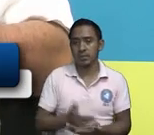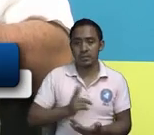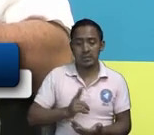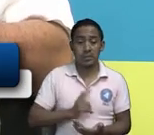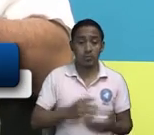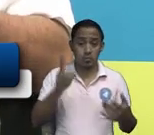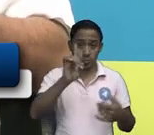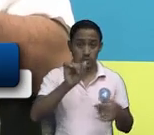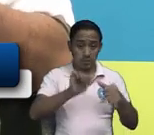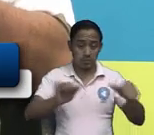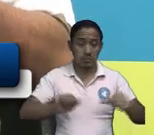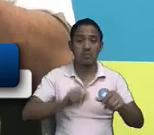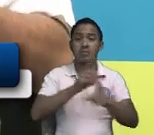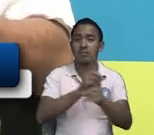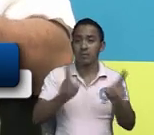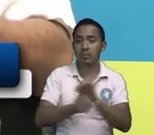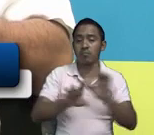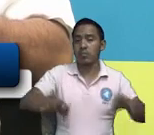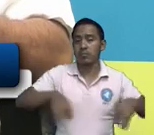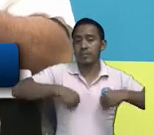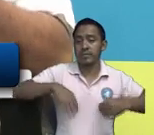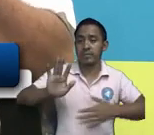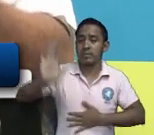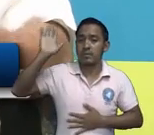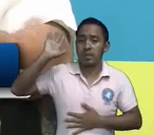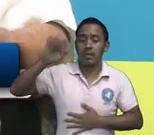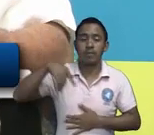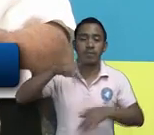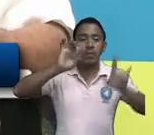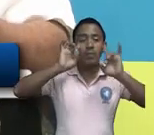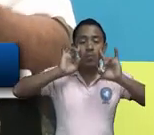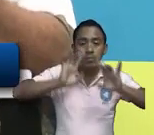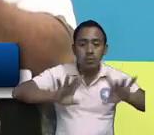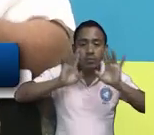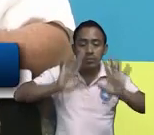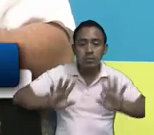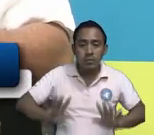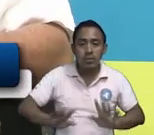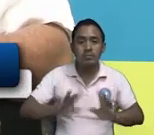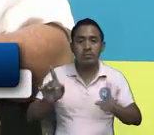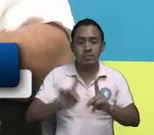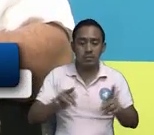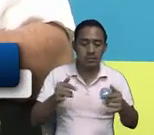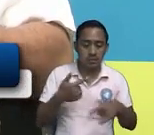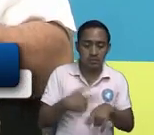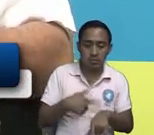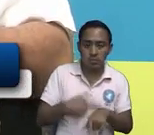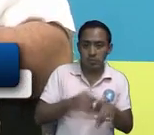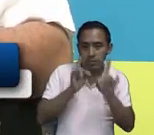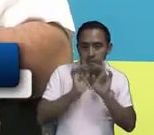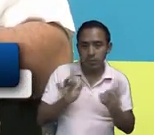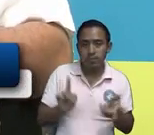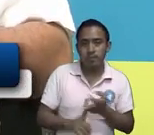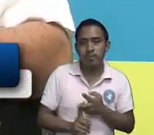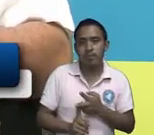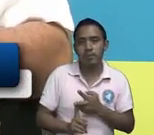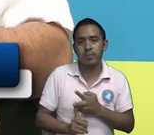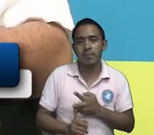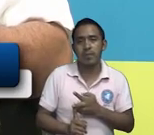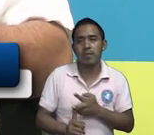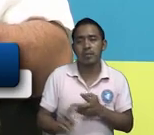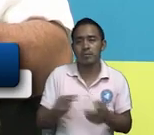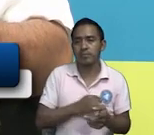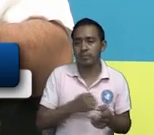mascota, tenemos que adquirir el compromiso de que vamos a cuidarlo, le vamos a dedicar tiempo y vamos a tener un